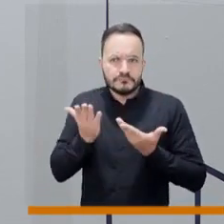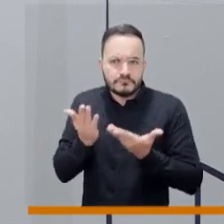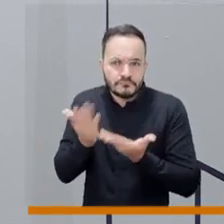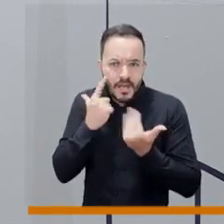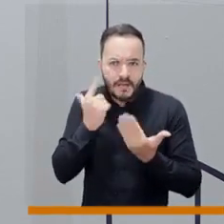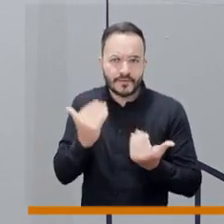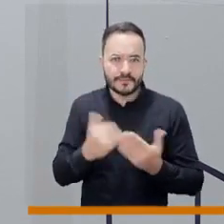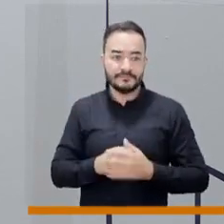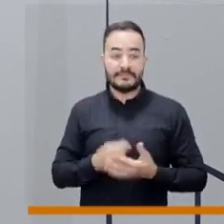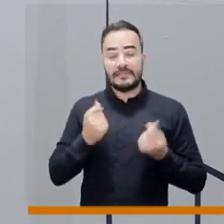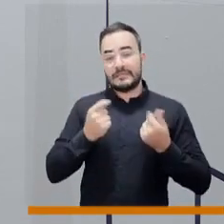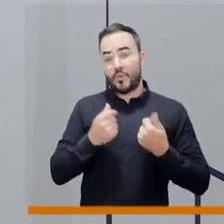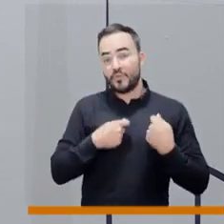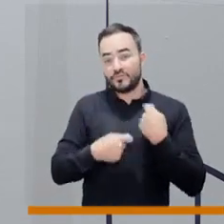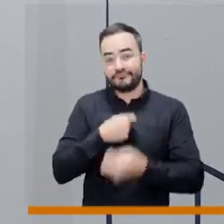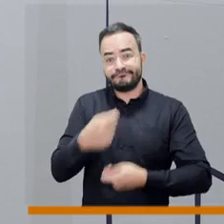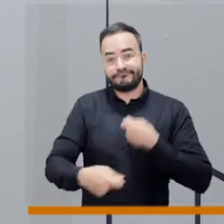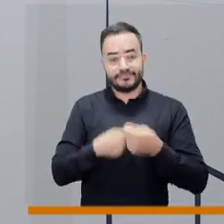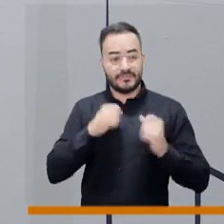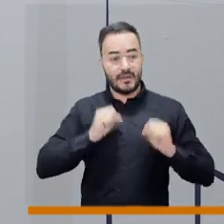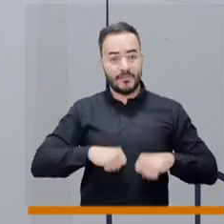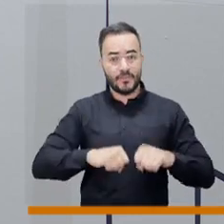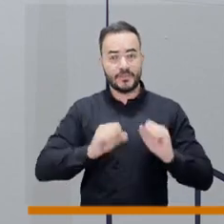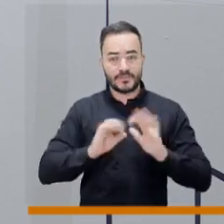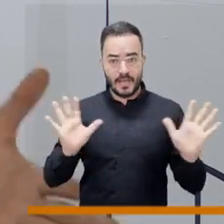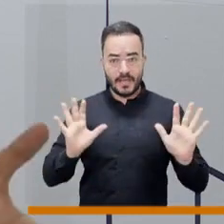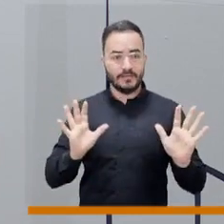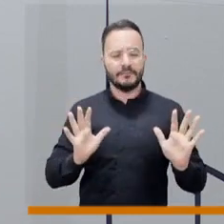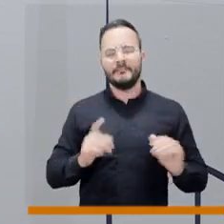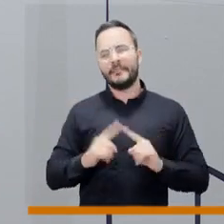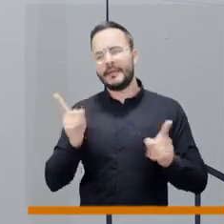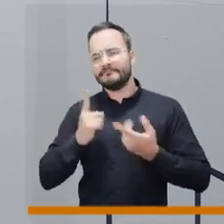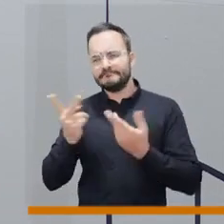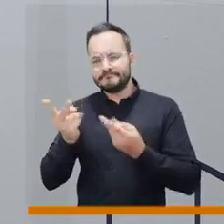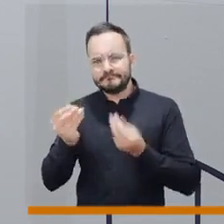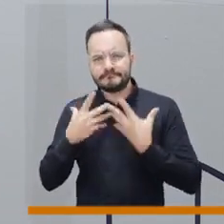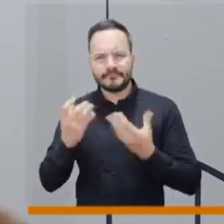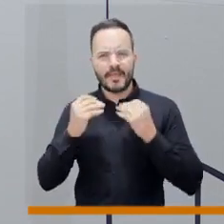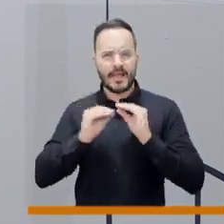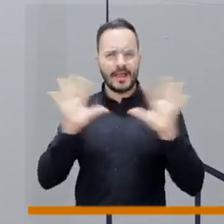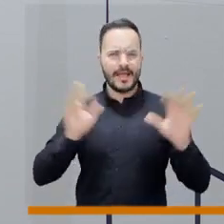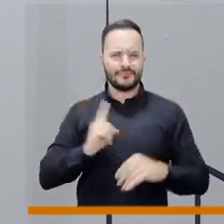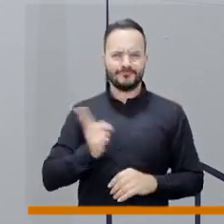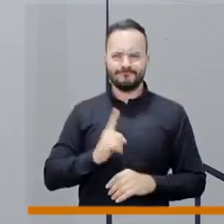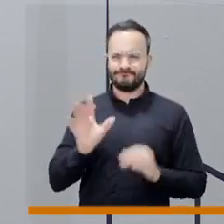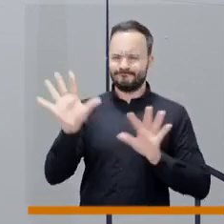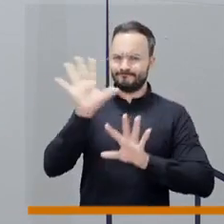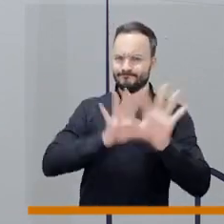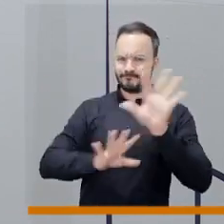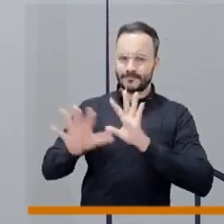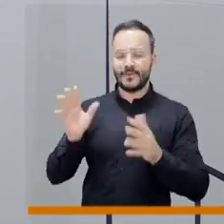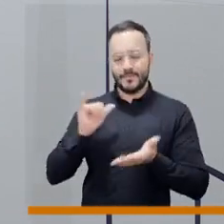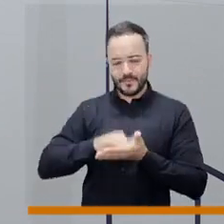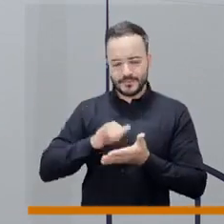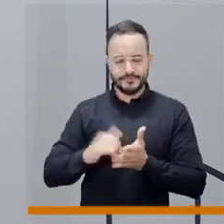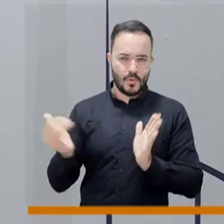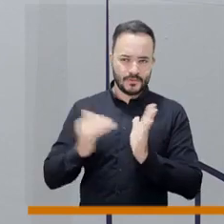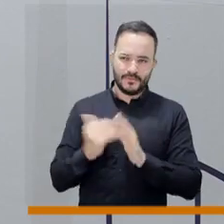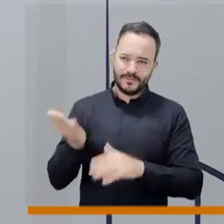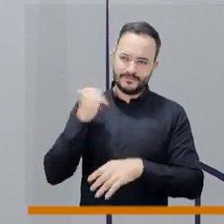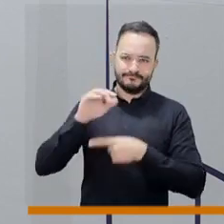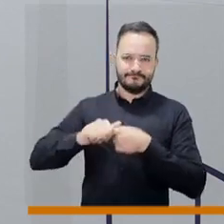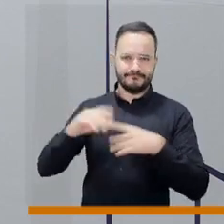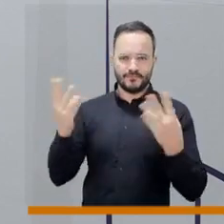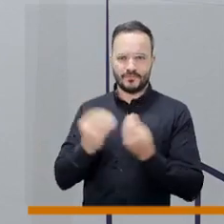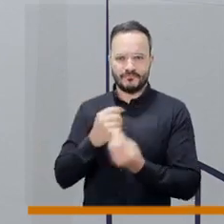escala. Son demasiados los recursos que ya hoy están aprobados. Poca la claridad, poca la información, de ahí la necesidad de citar a la